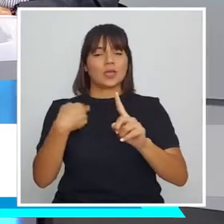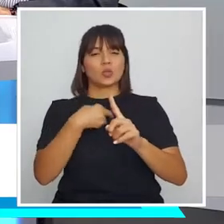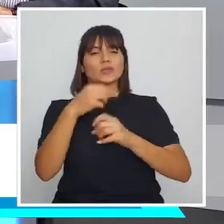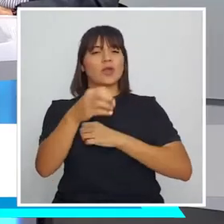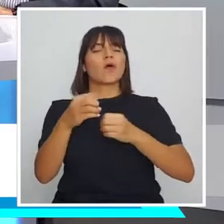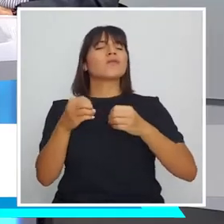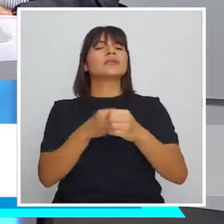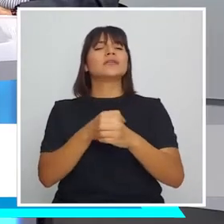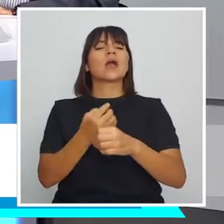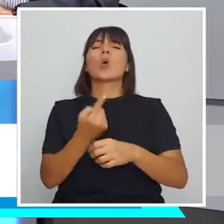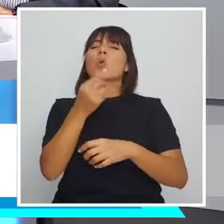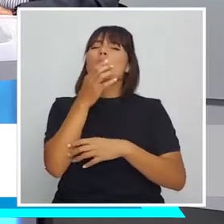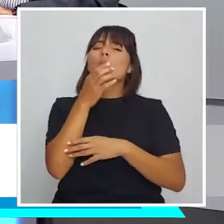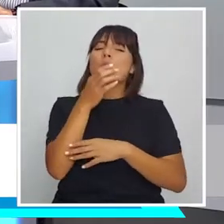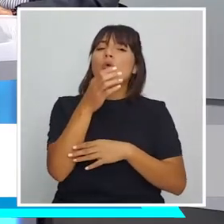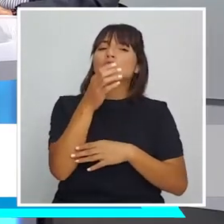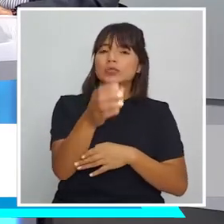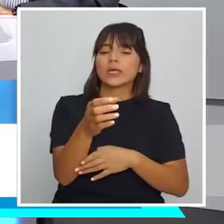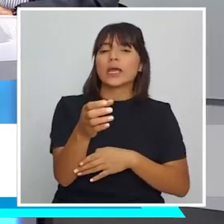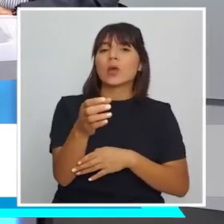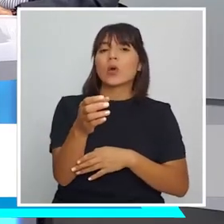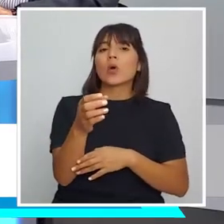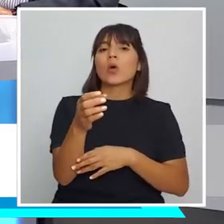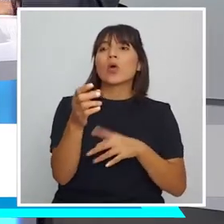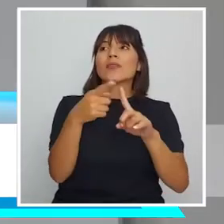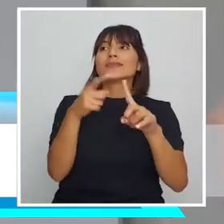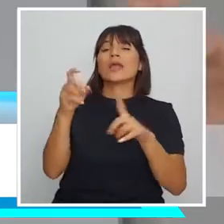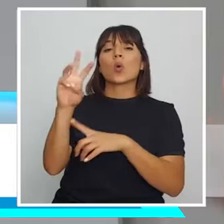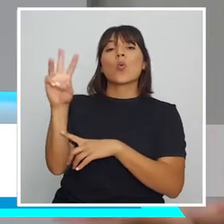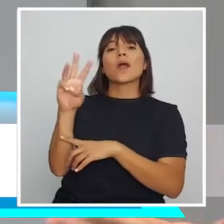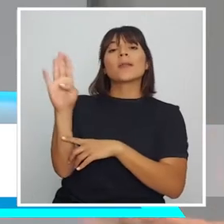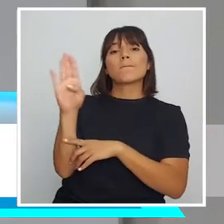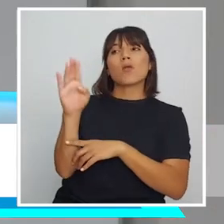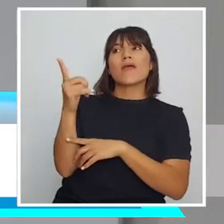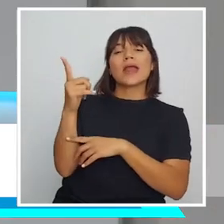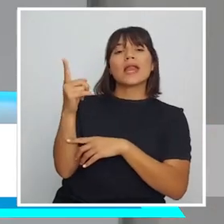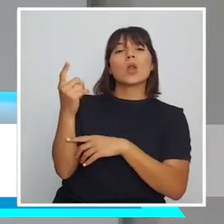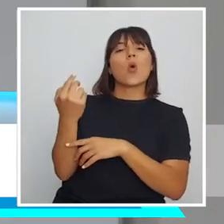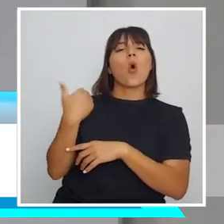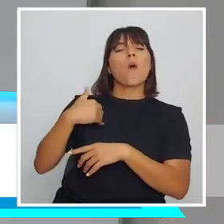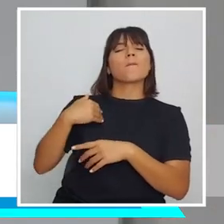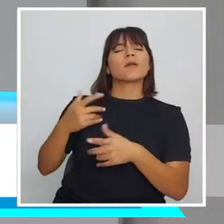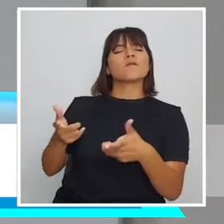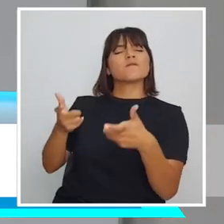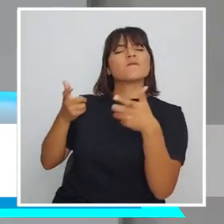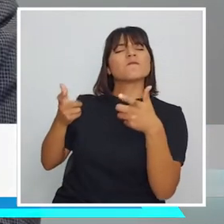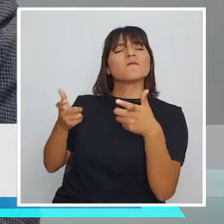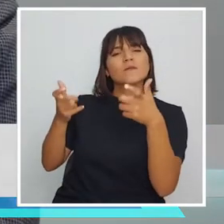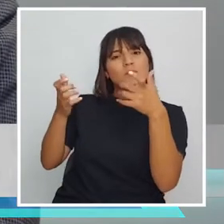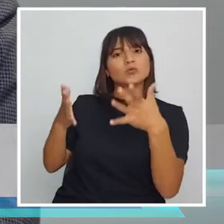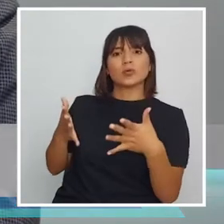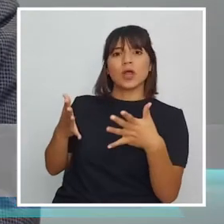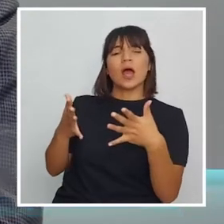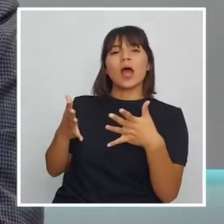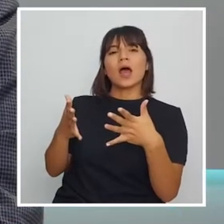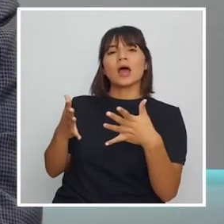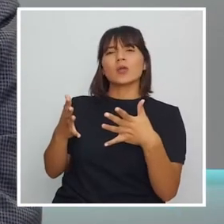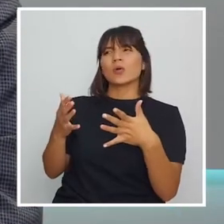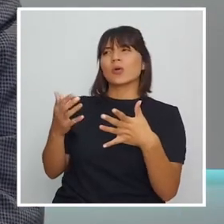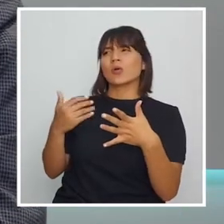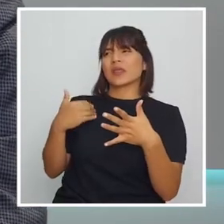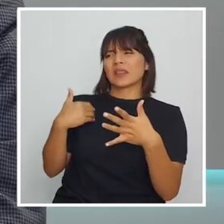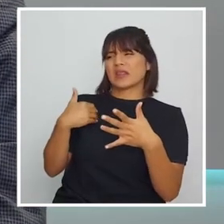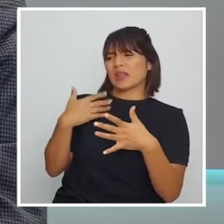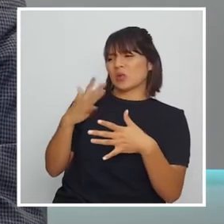se lo tomamos a este señor Warren Buffett, que es un multimillonario, es un viejillo de 80 y algo de